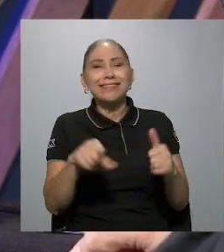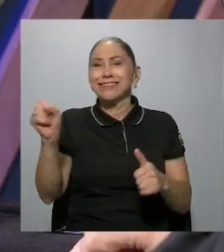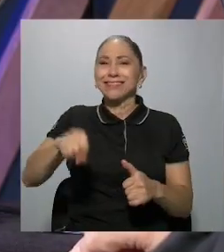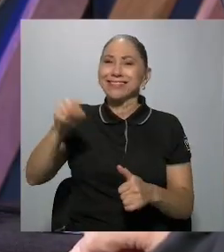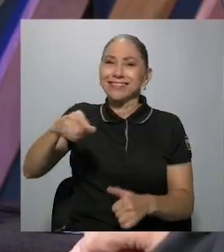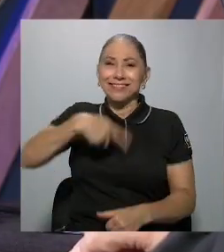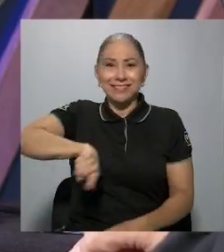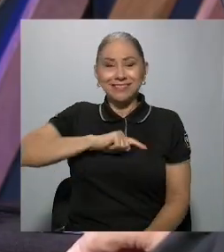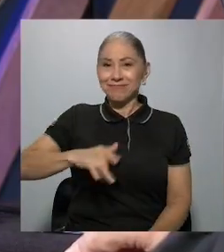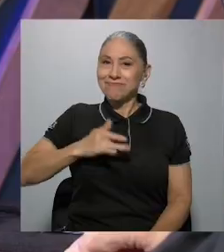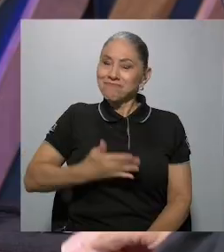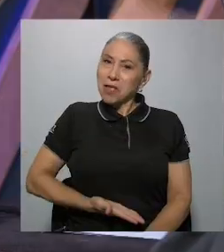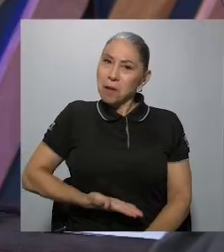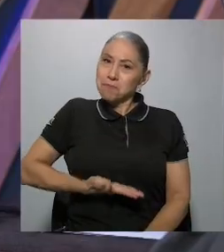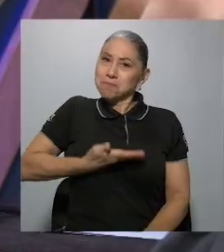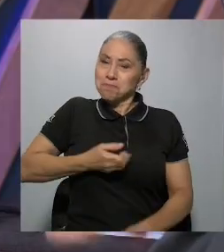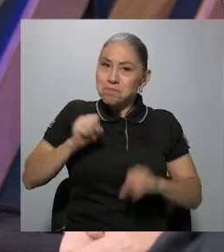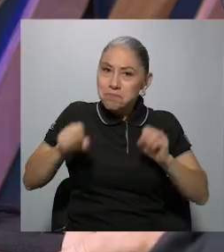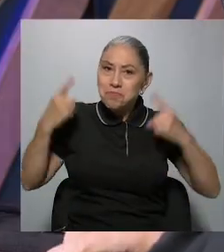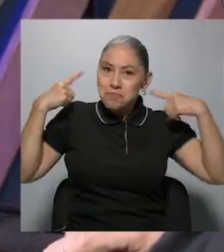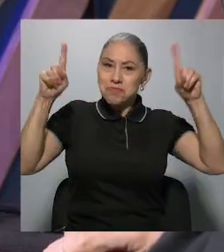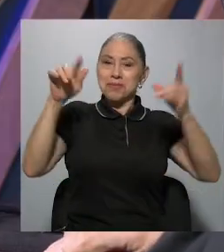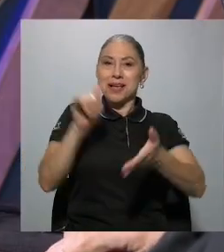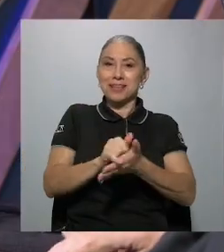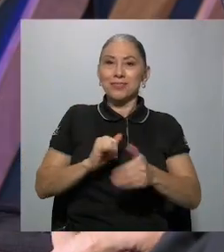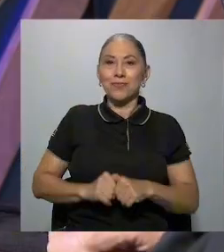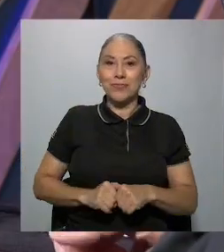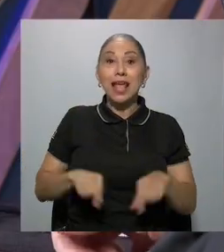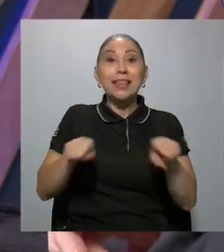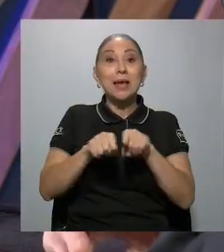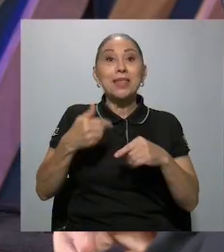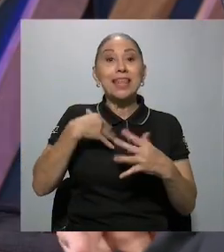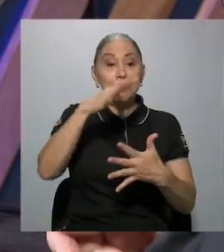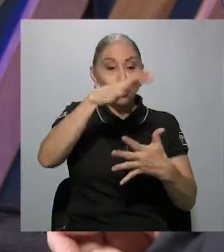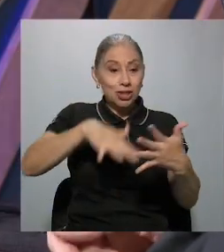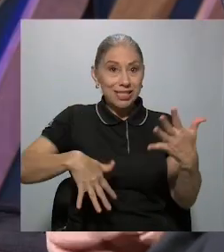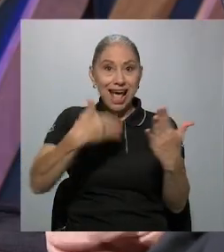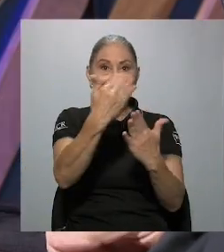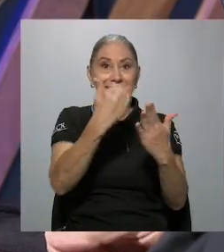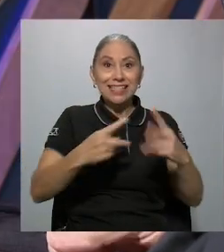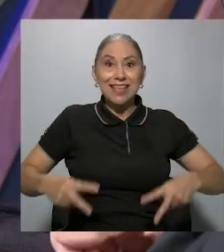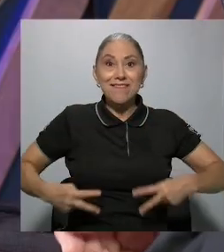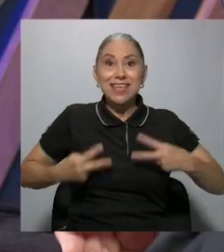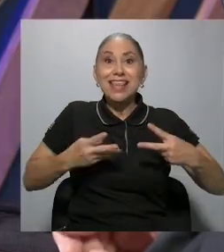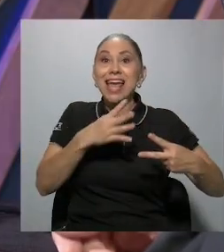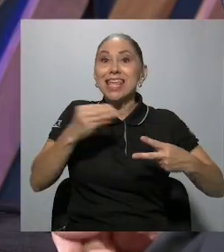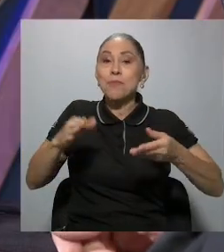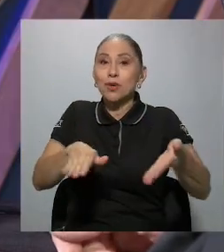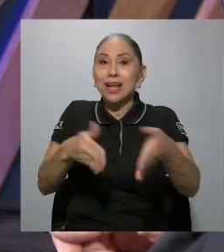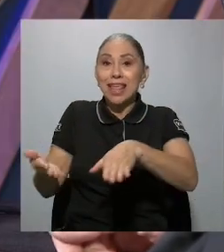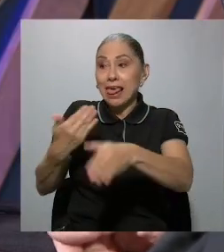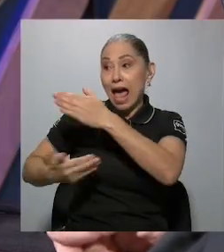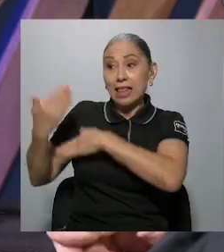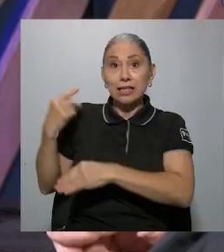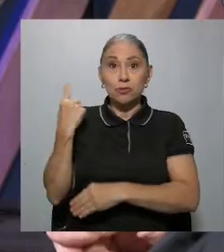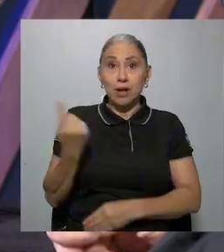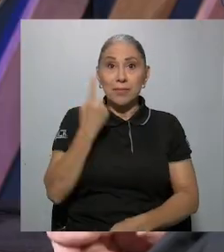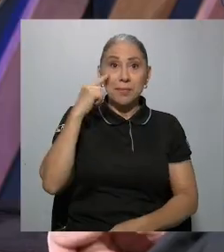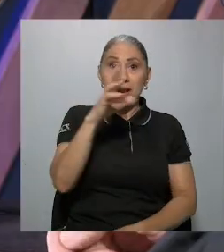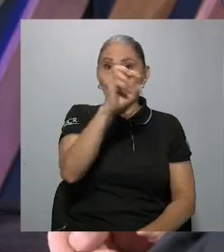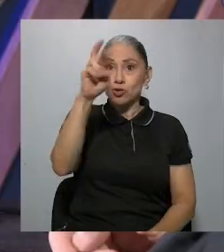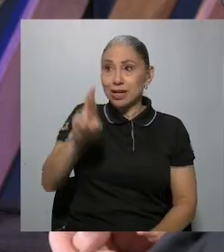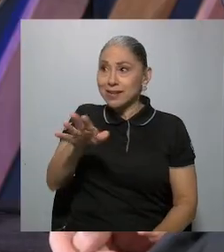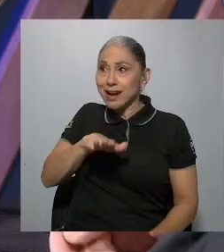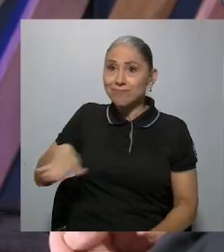90 años y más. ¡Qué bien! Sí, estamos muy orgullosos de haber logrado este. Tenemos tablas de vida y